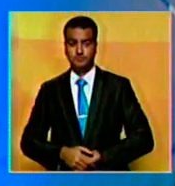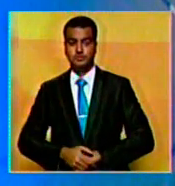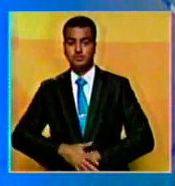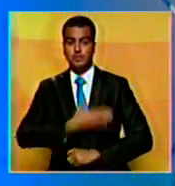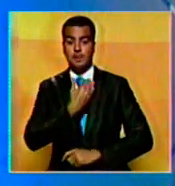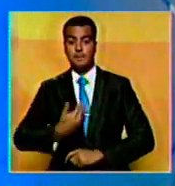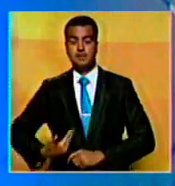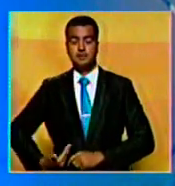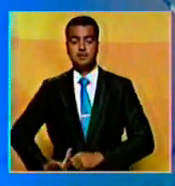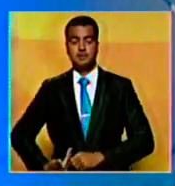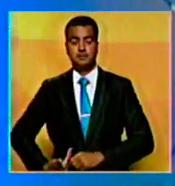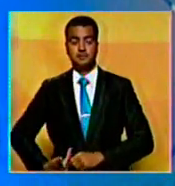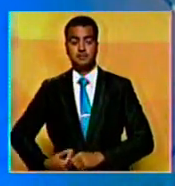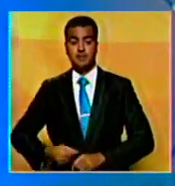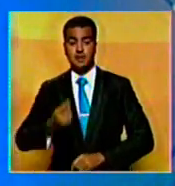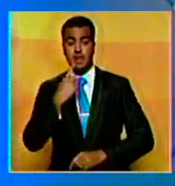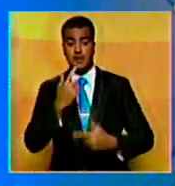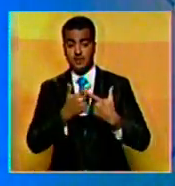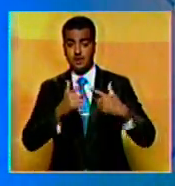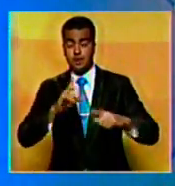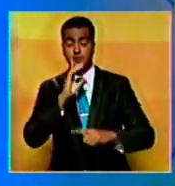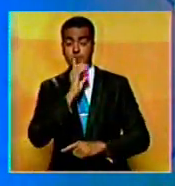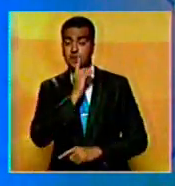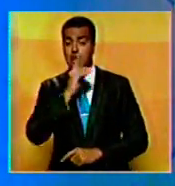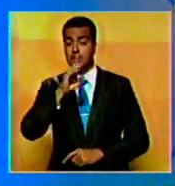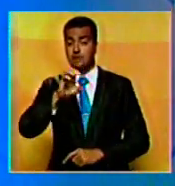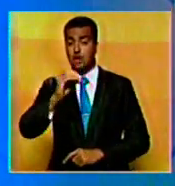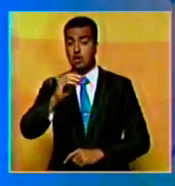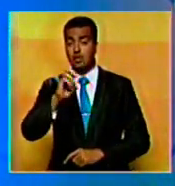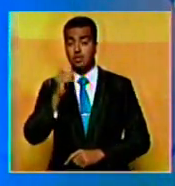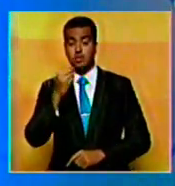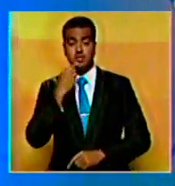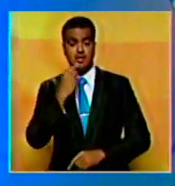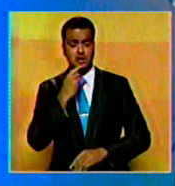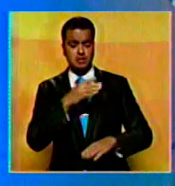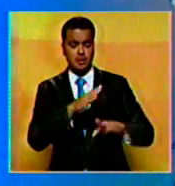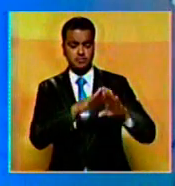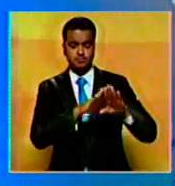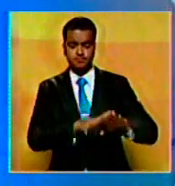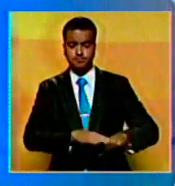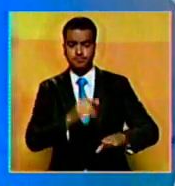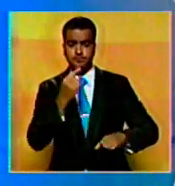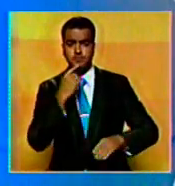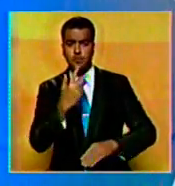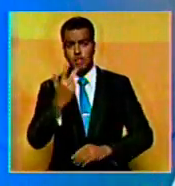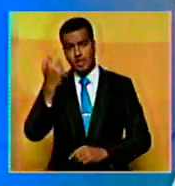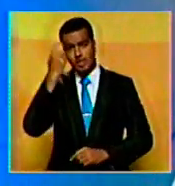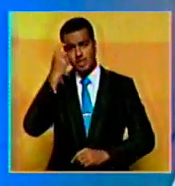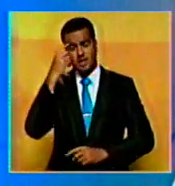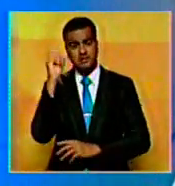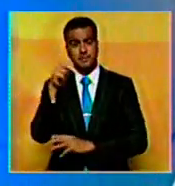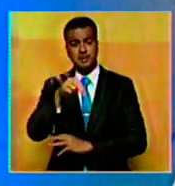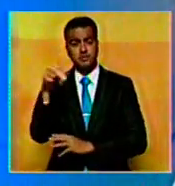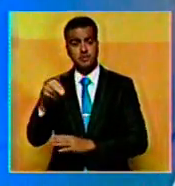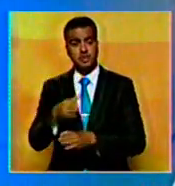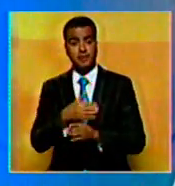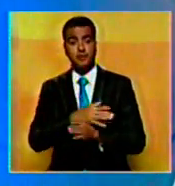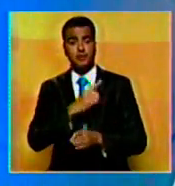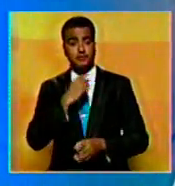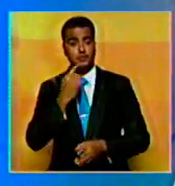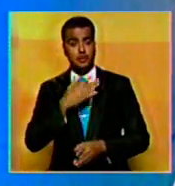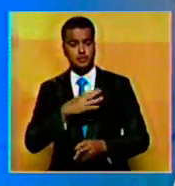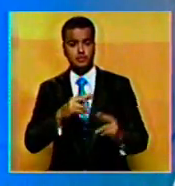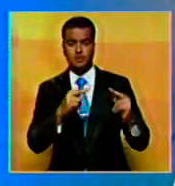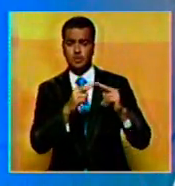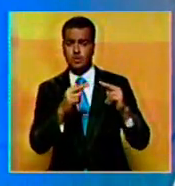El presidente del Consejo del Municipio Libertador, Eliezer Otaiza, será velado durante 3 días en Capilla Ardiente en la Asamblea Nacional. A esta hora hacemos